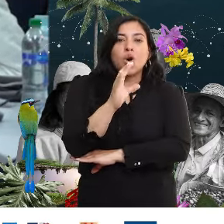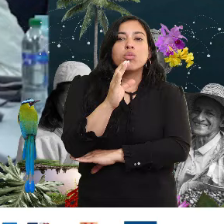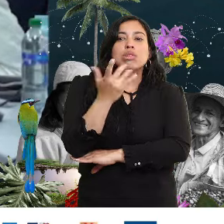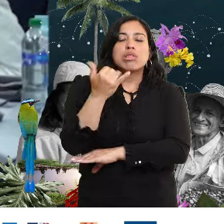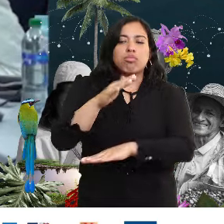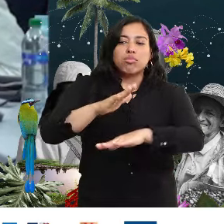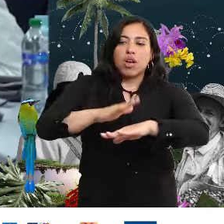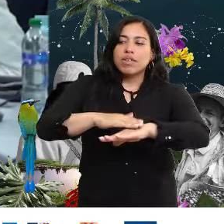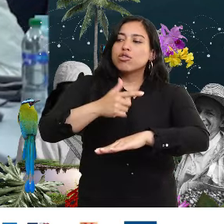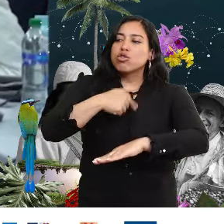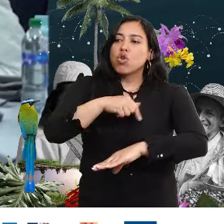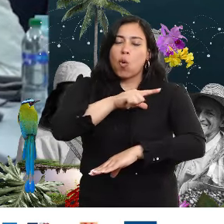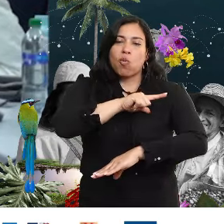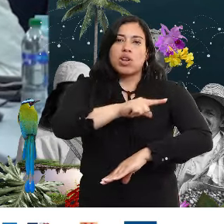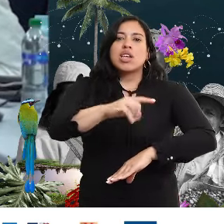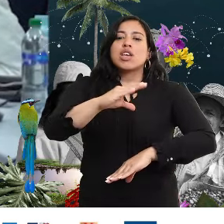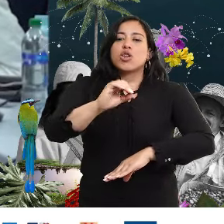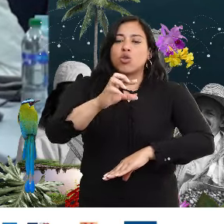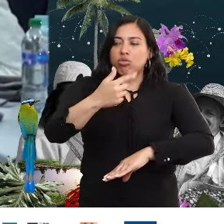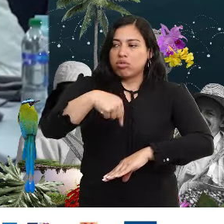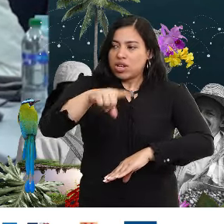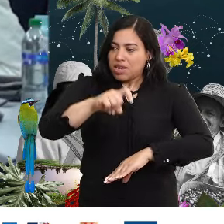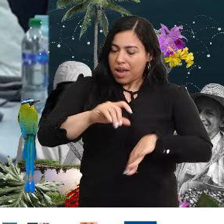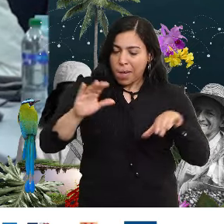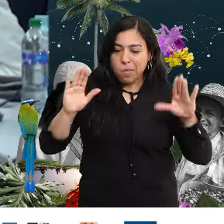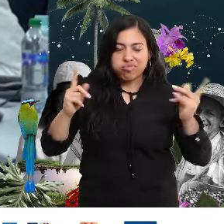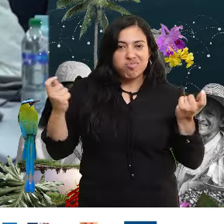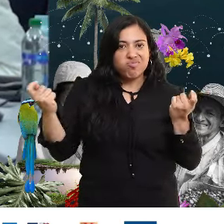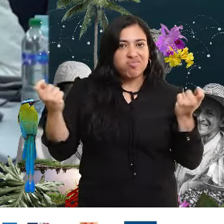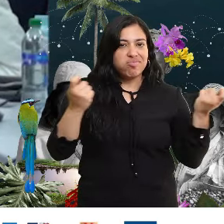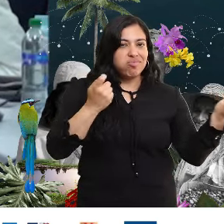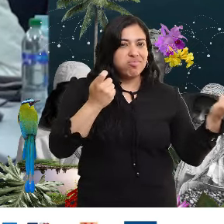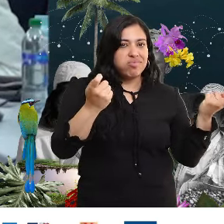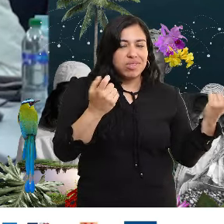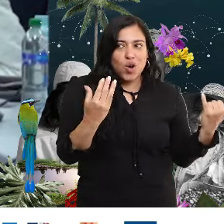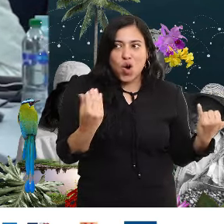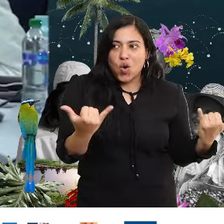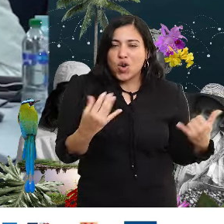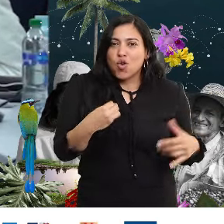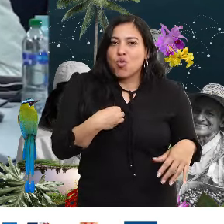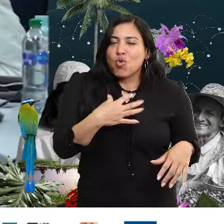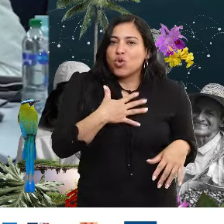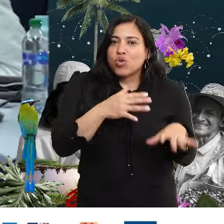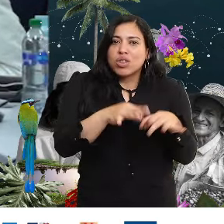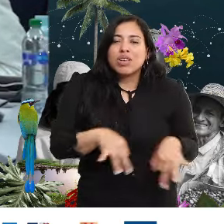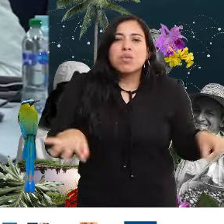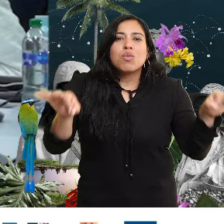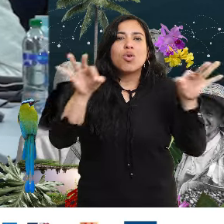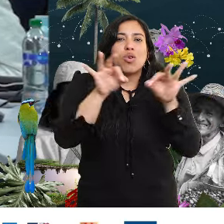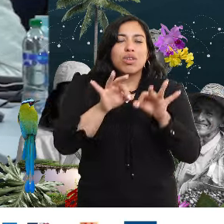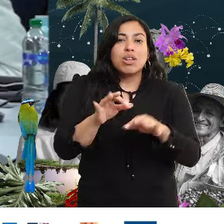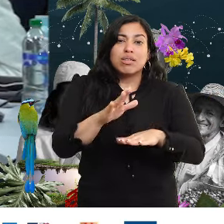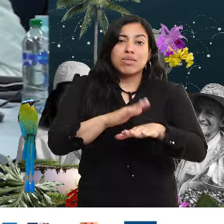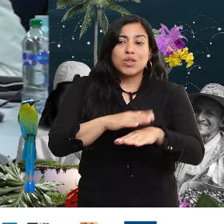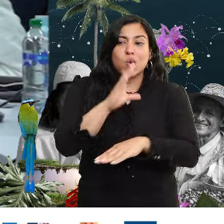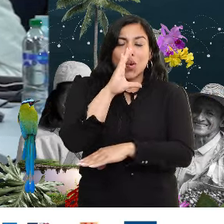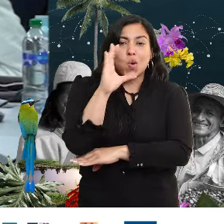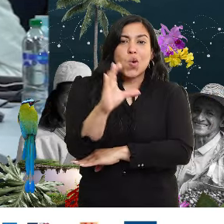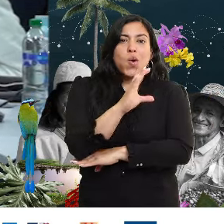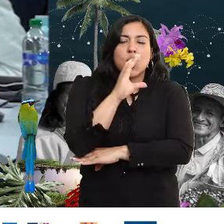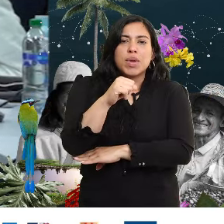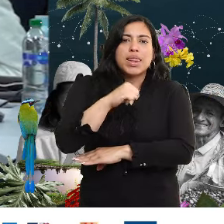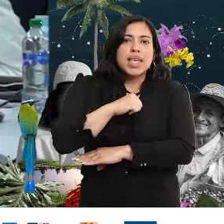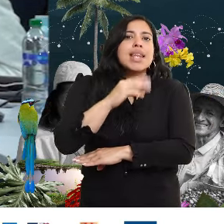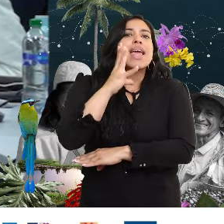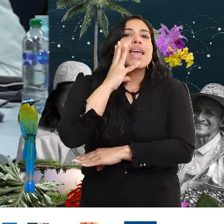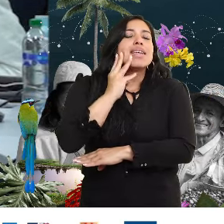liderar la COP y aparte de eso se puso el tema sobre la mesa, dijimos qué gran oportunidad, porque como usted también lo dijo, Colombia tiene muchísimas